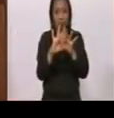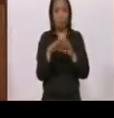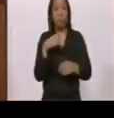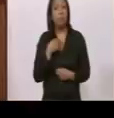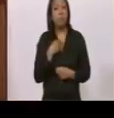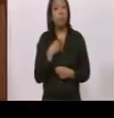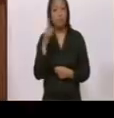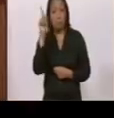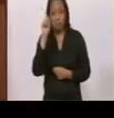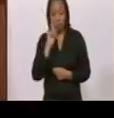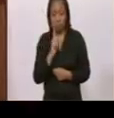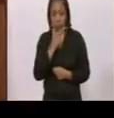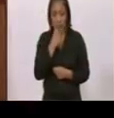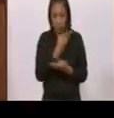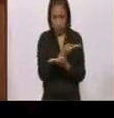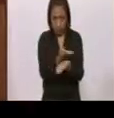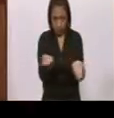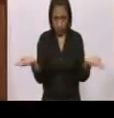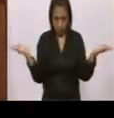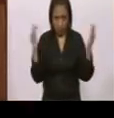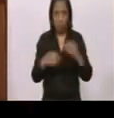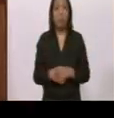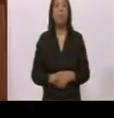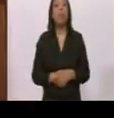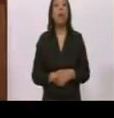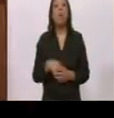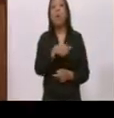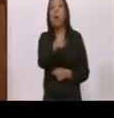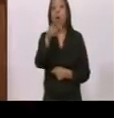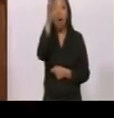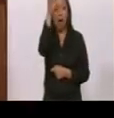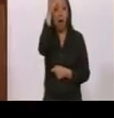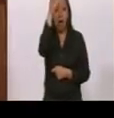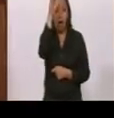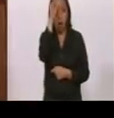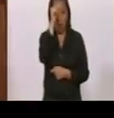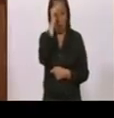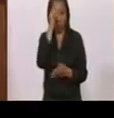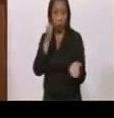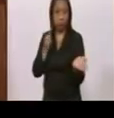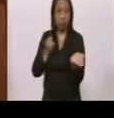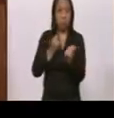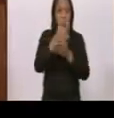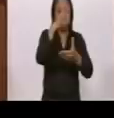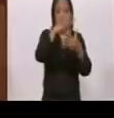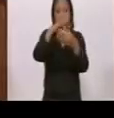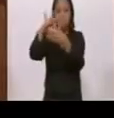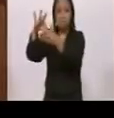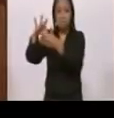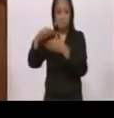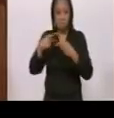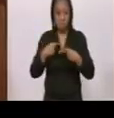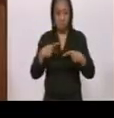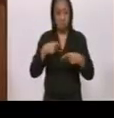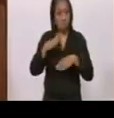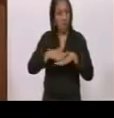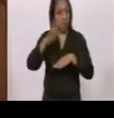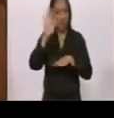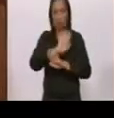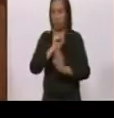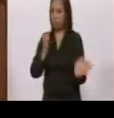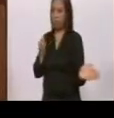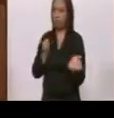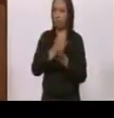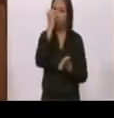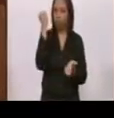Señoras y señores, de conformidad con la decisión mayoritaria de la ciudadanía y con el fallo